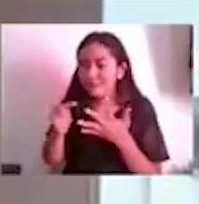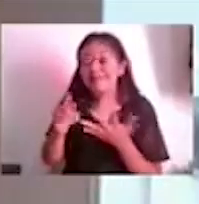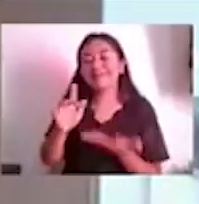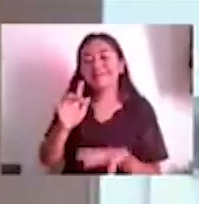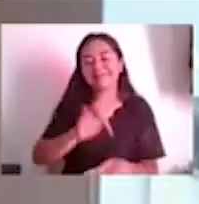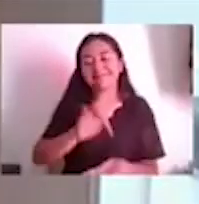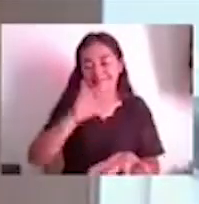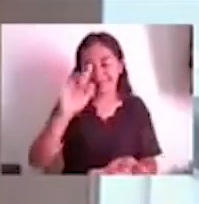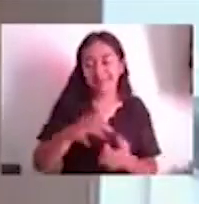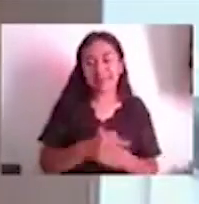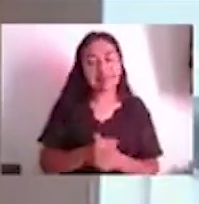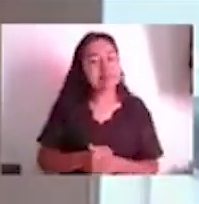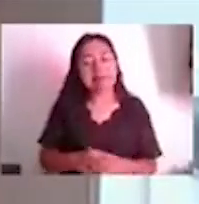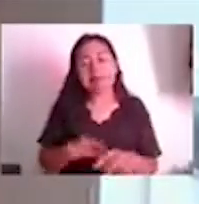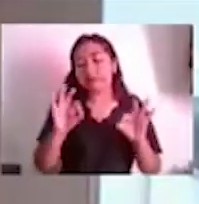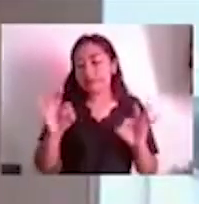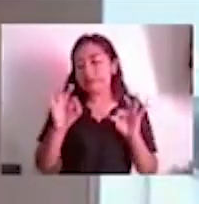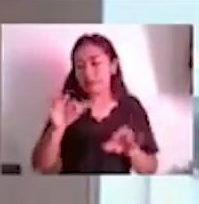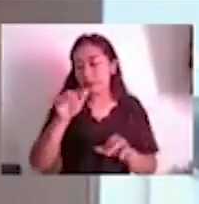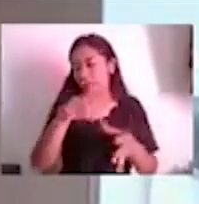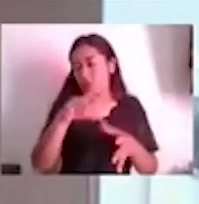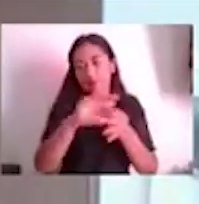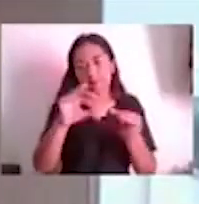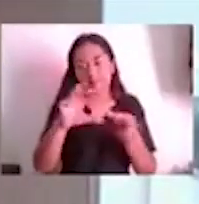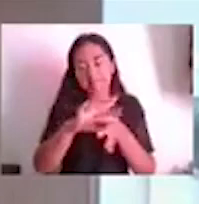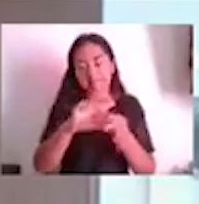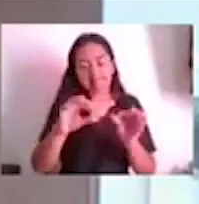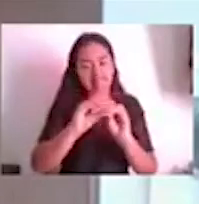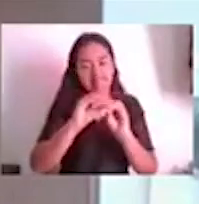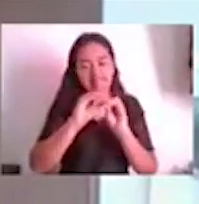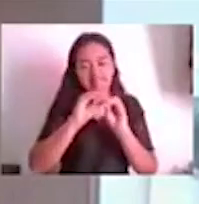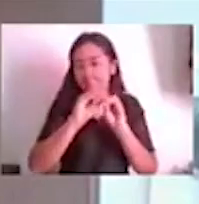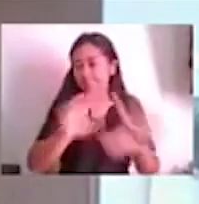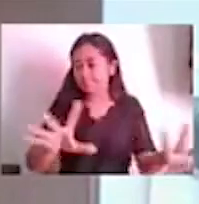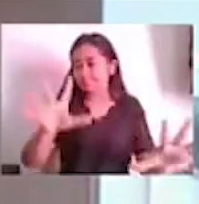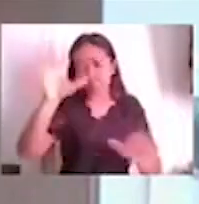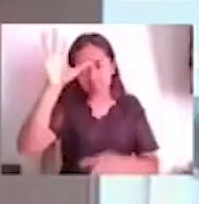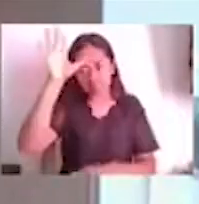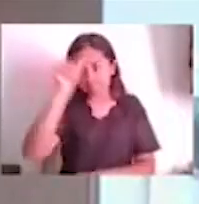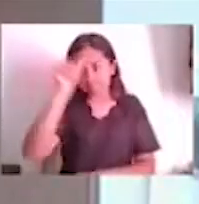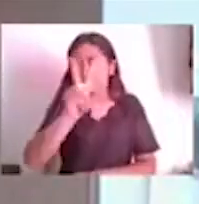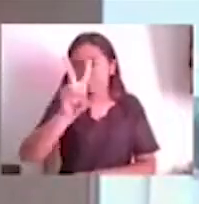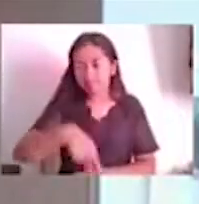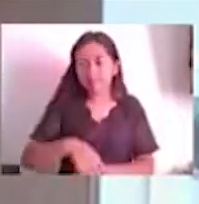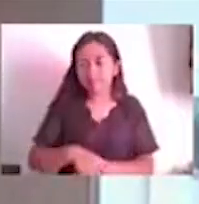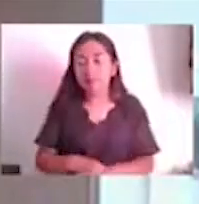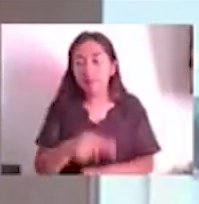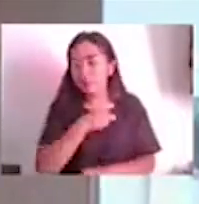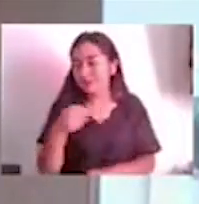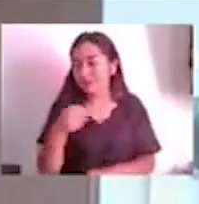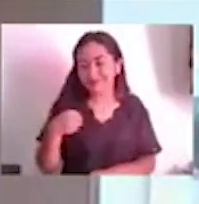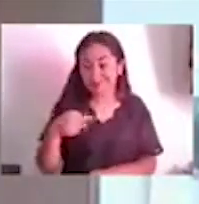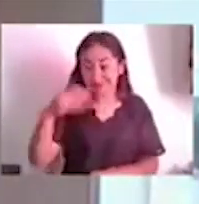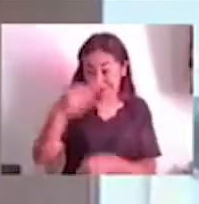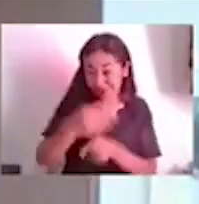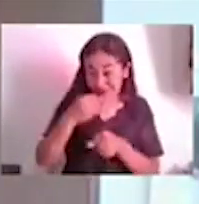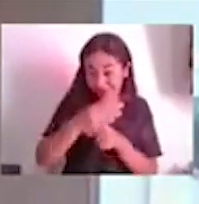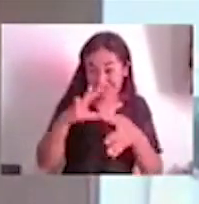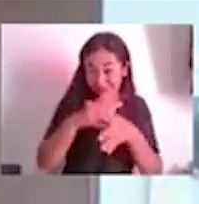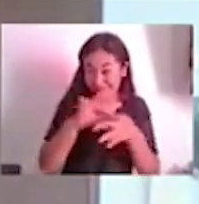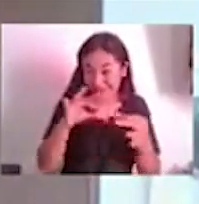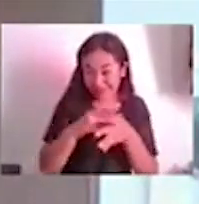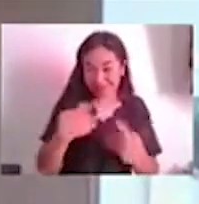Completamente, completamente de acuerdo contigo, y lo hemos comentado no solo en este evento de Voces